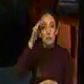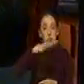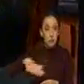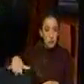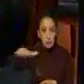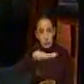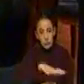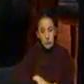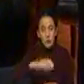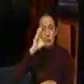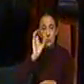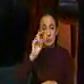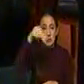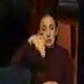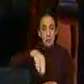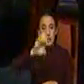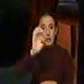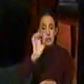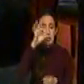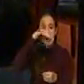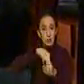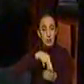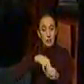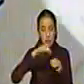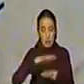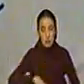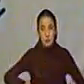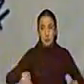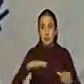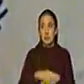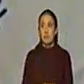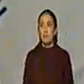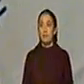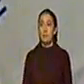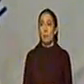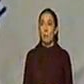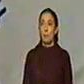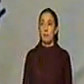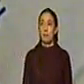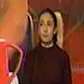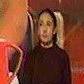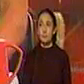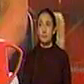CNE que votaron o actuaron junto a Diana Tamaint en estos casos. Ronito Apanta, Medios Públicos.